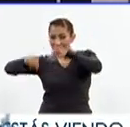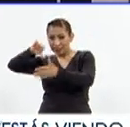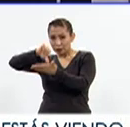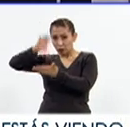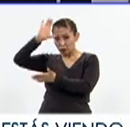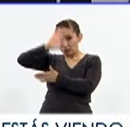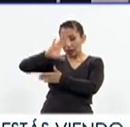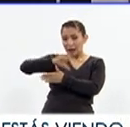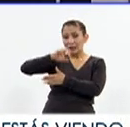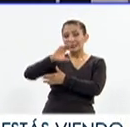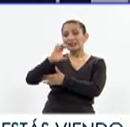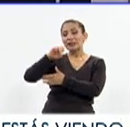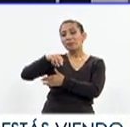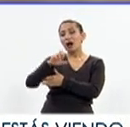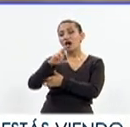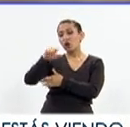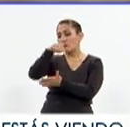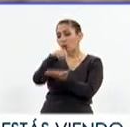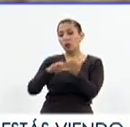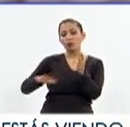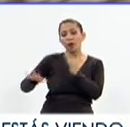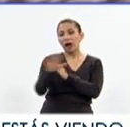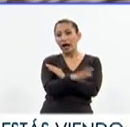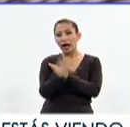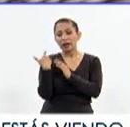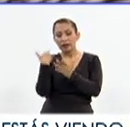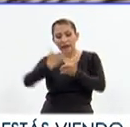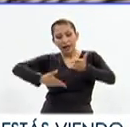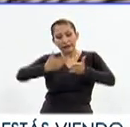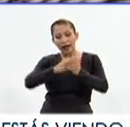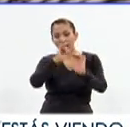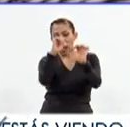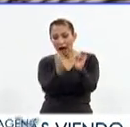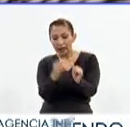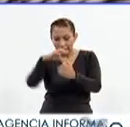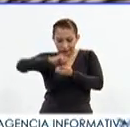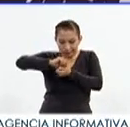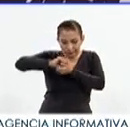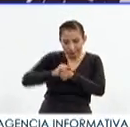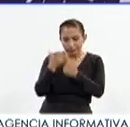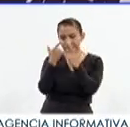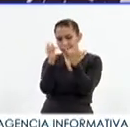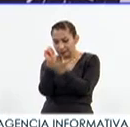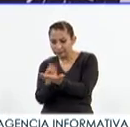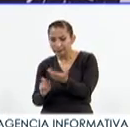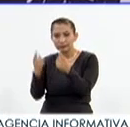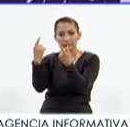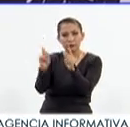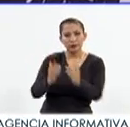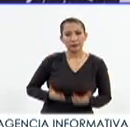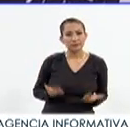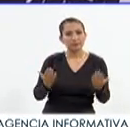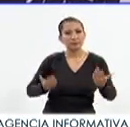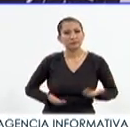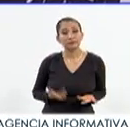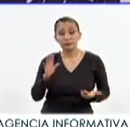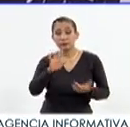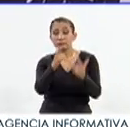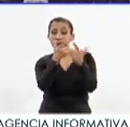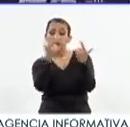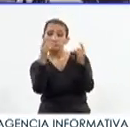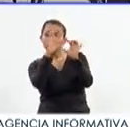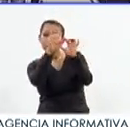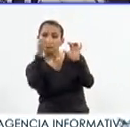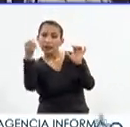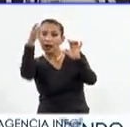Centro Cultural Cimarrón, espacio que activó talleres de artes plásticas, cuentos, música y danzas y cuyo lema